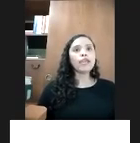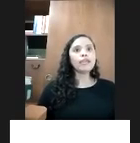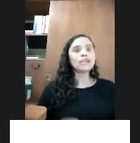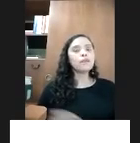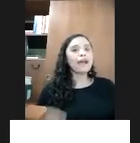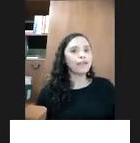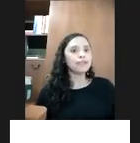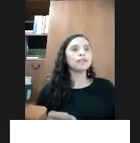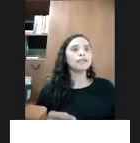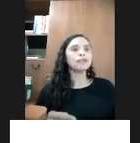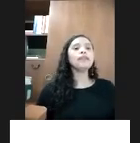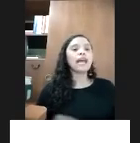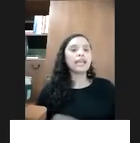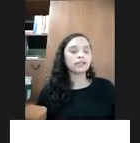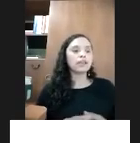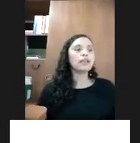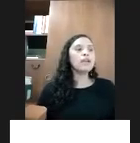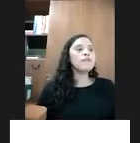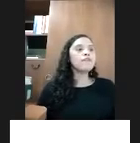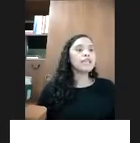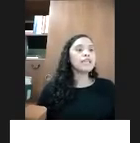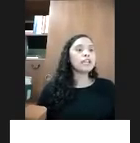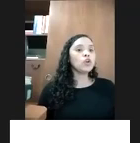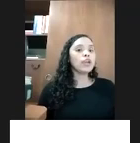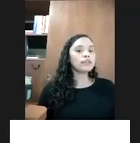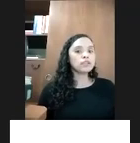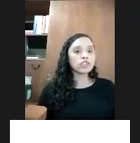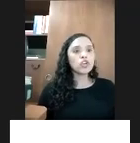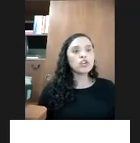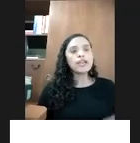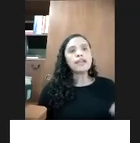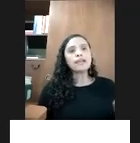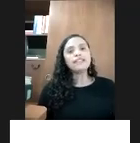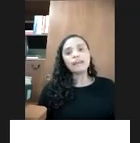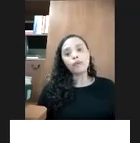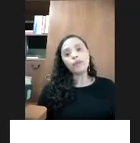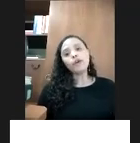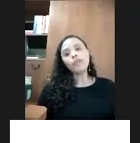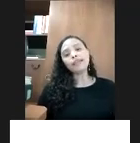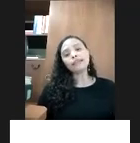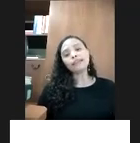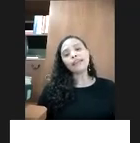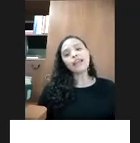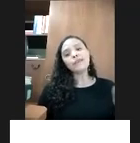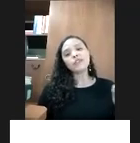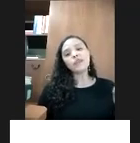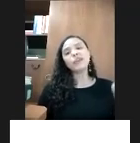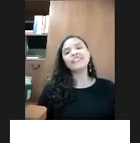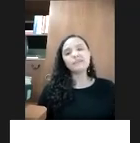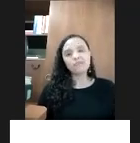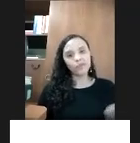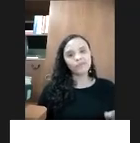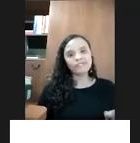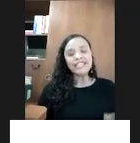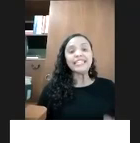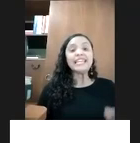encuestadores y decíamos, hay que insistir, hay que seguir vigilando esta situación, pudimos detectar que las personas mayores tienen